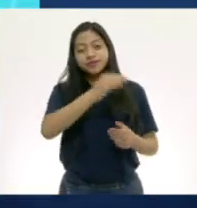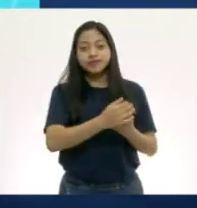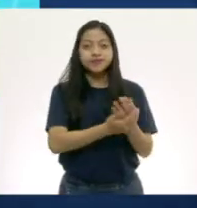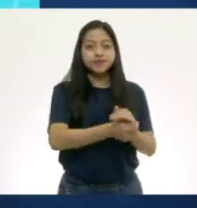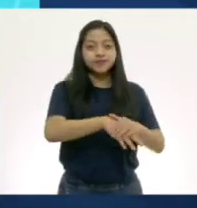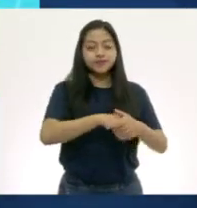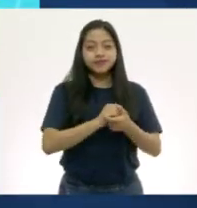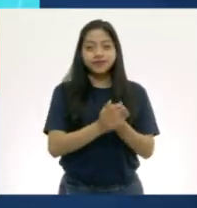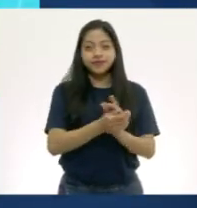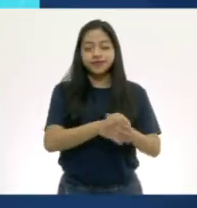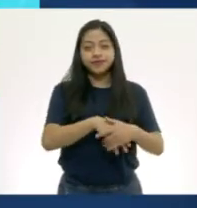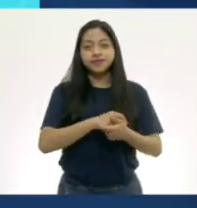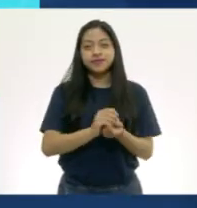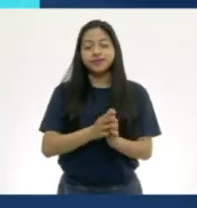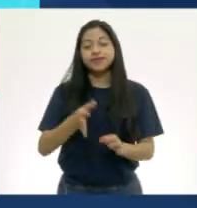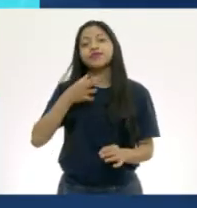agua.